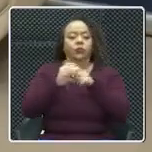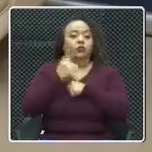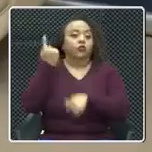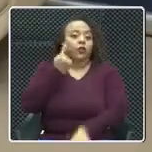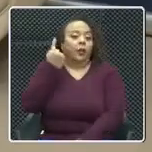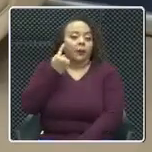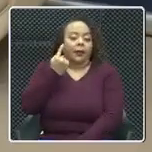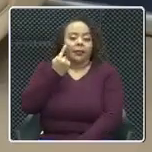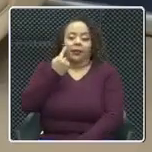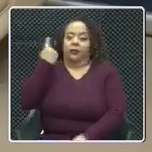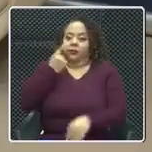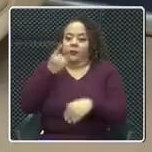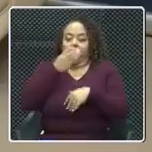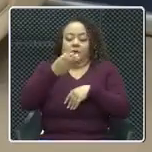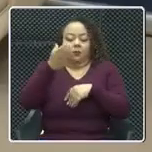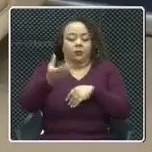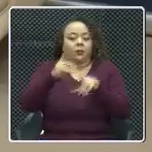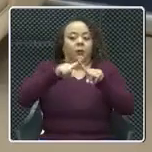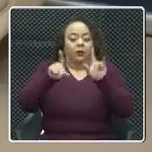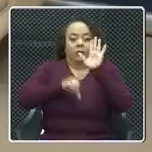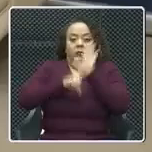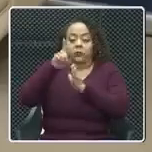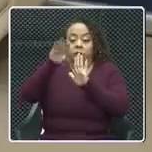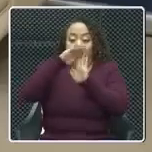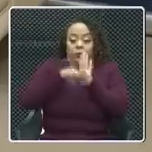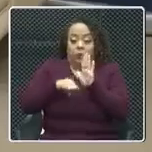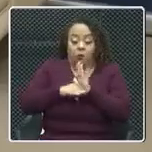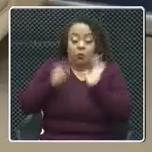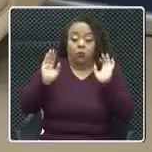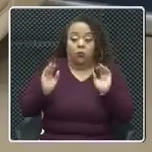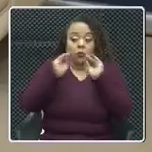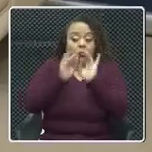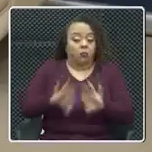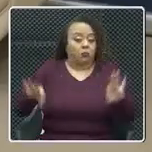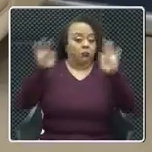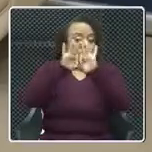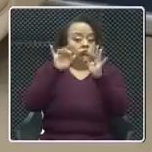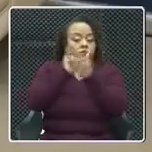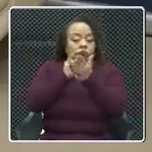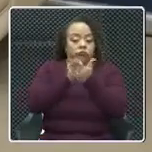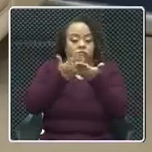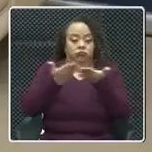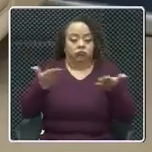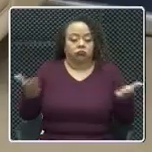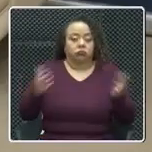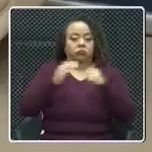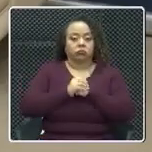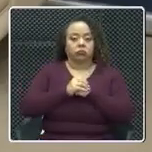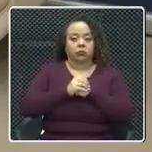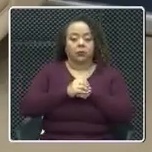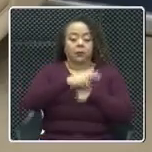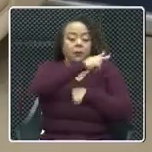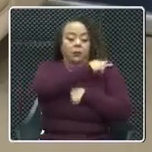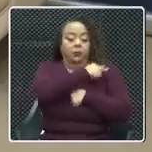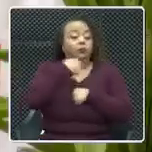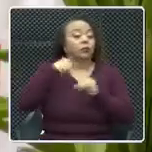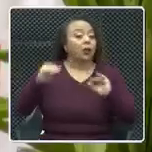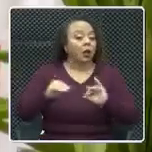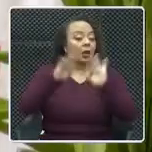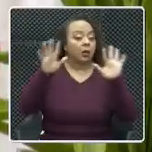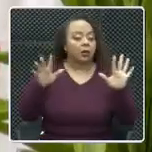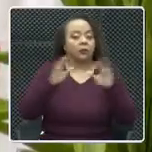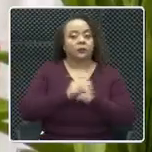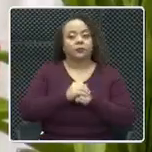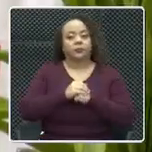recomendación, por supuesto, el desarrollo de protocolos, claro, pero lo importante de la recomendación de esta herramienta es que el patrono tenga claro